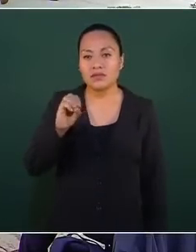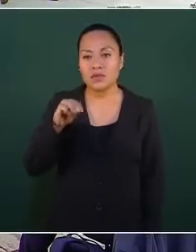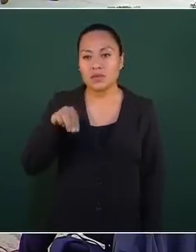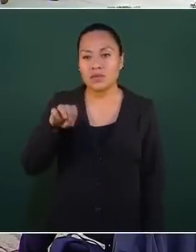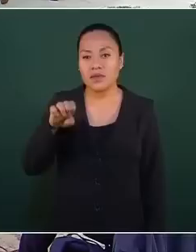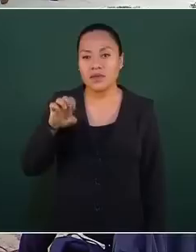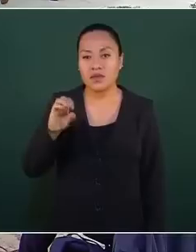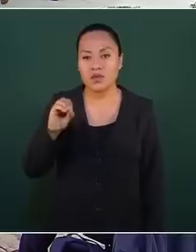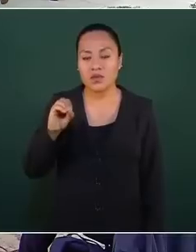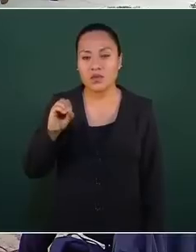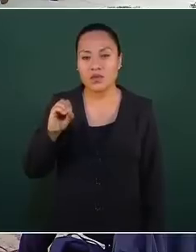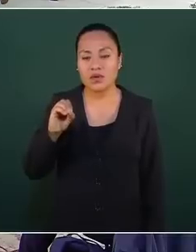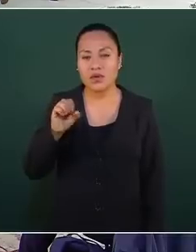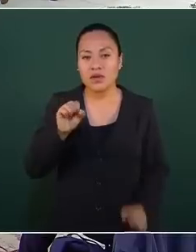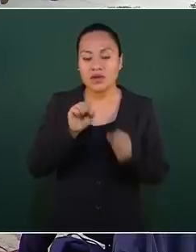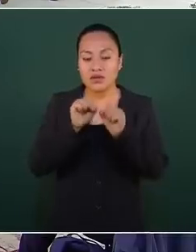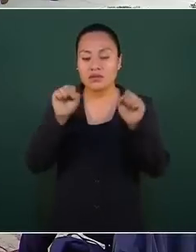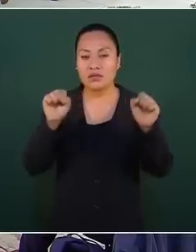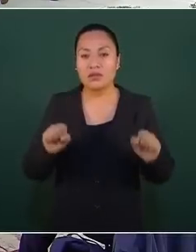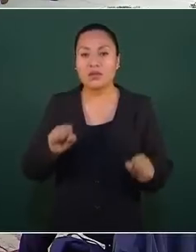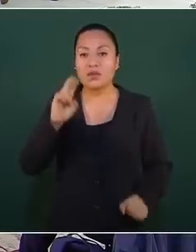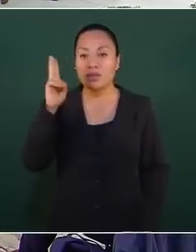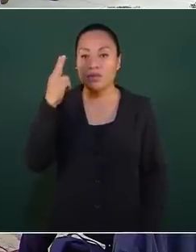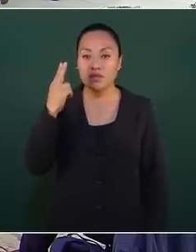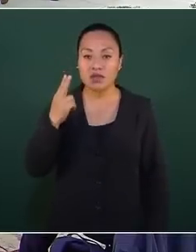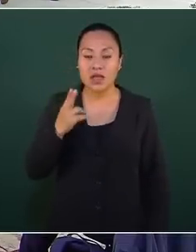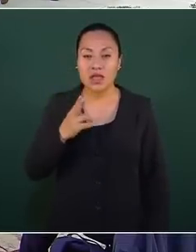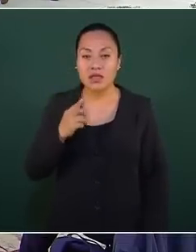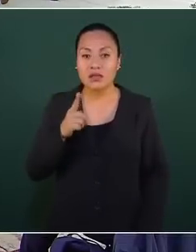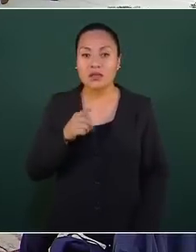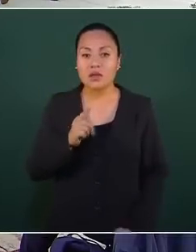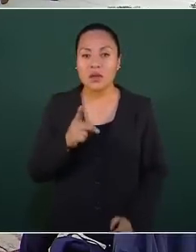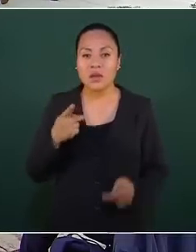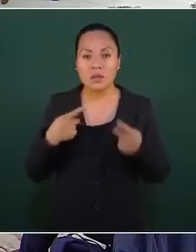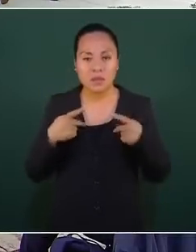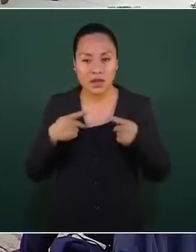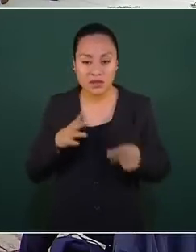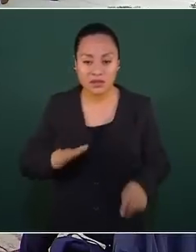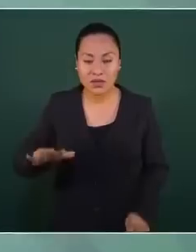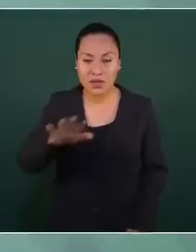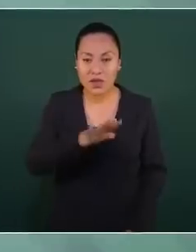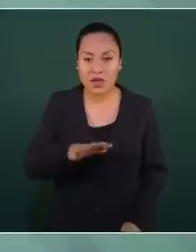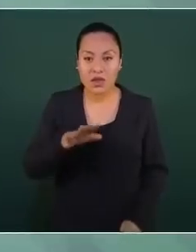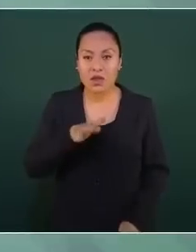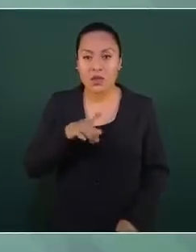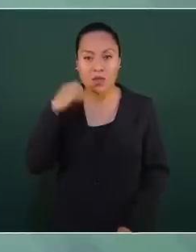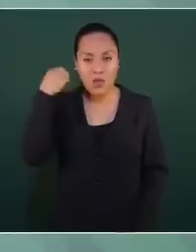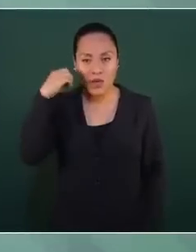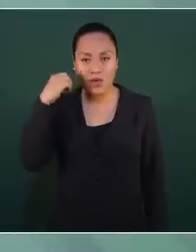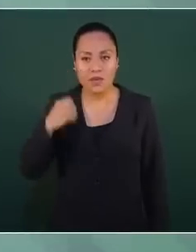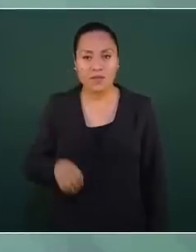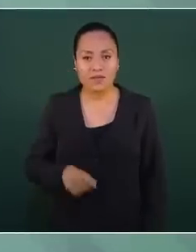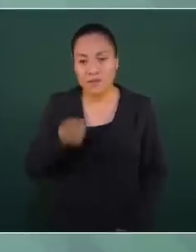el Sistema de Universidades Públicas de Oaxaca, que es, ¿cómo se llama el maestro, el rector?